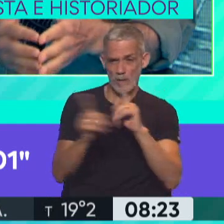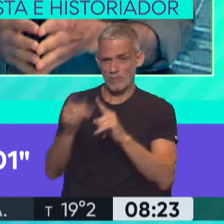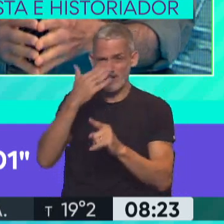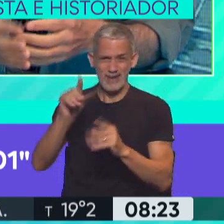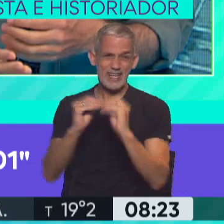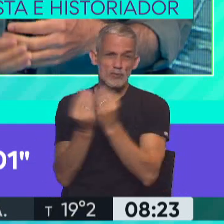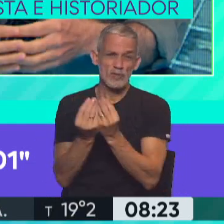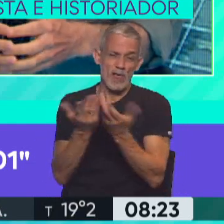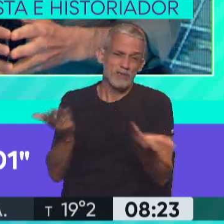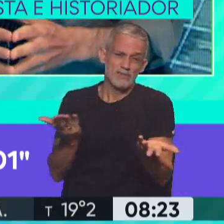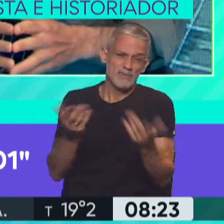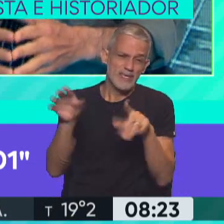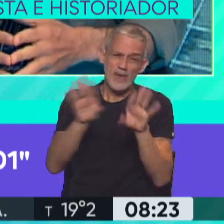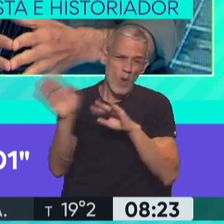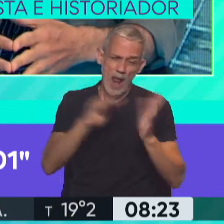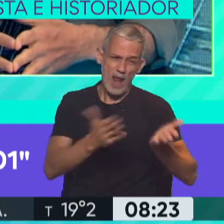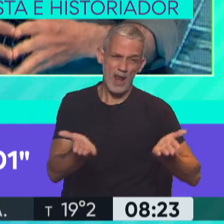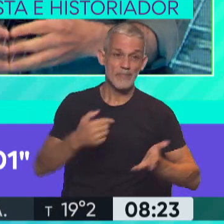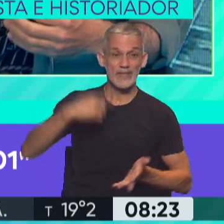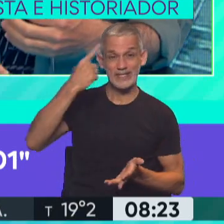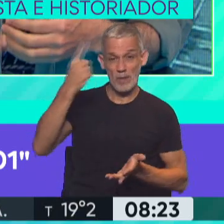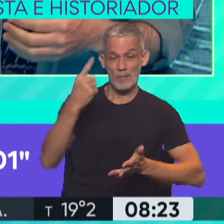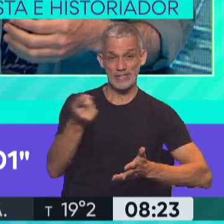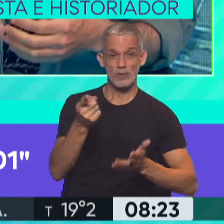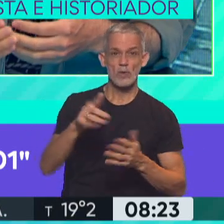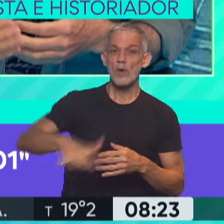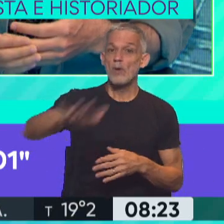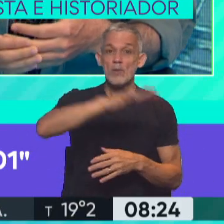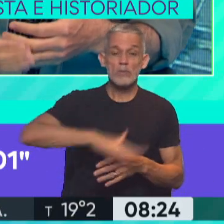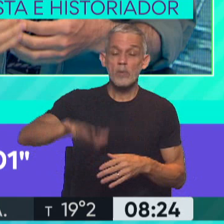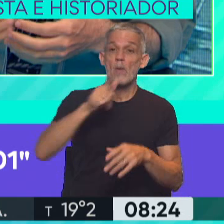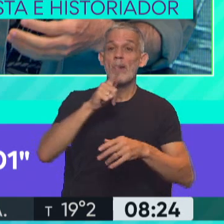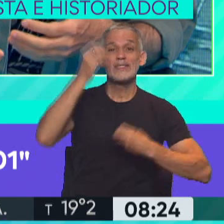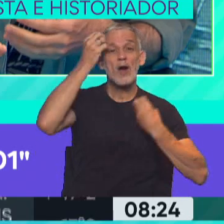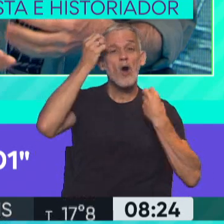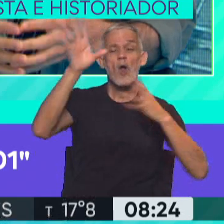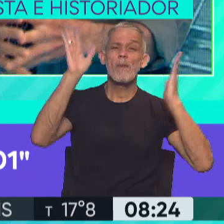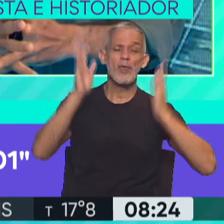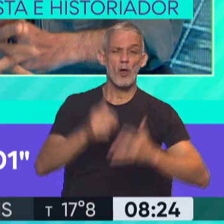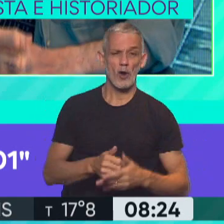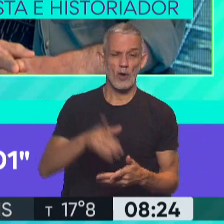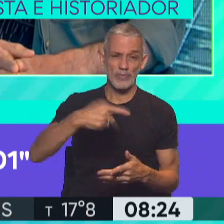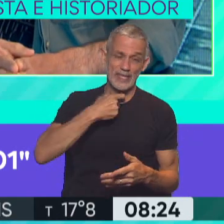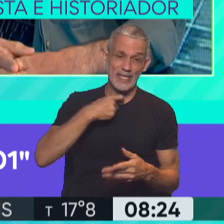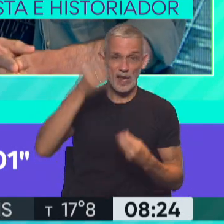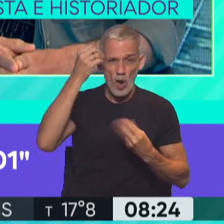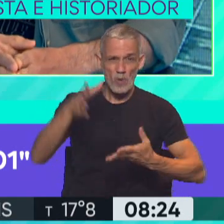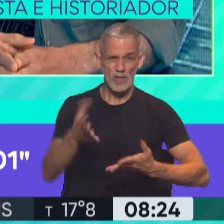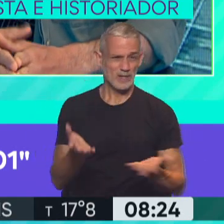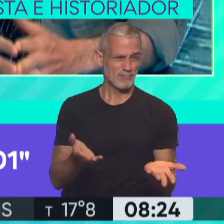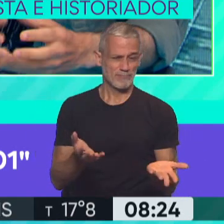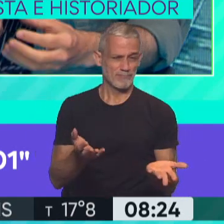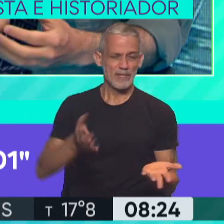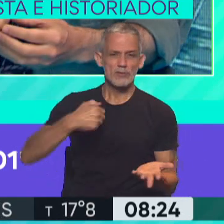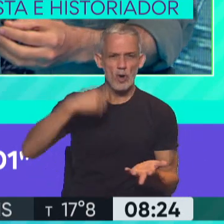obtener resultados distintos, y sin embargo me parece que gran parte de la población olvidó eso o quiere olvidarlo, y